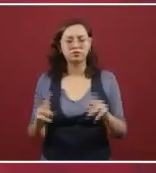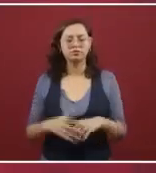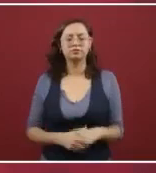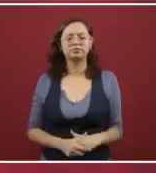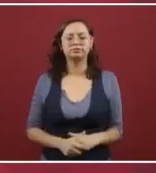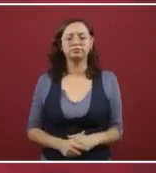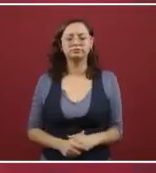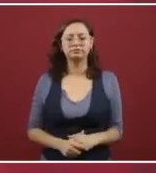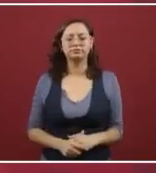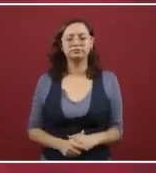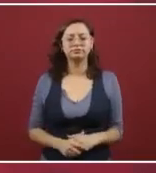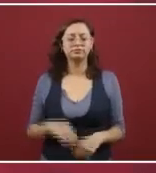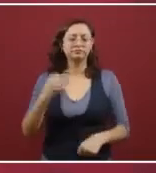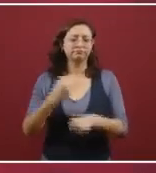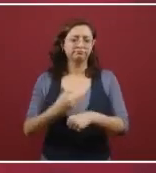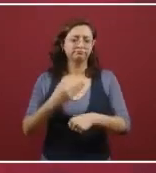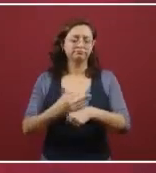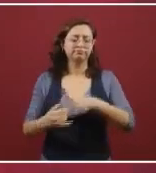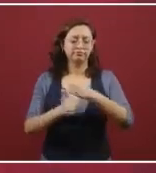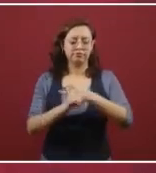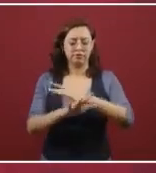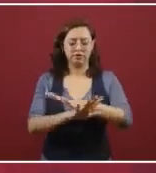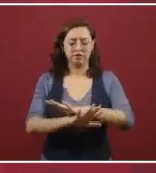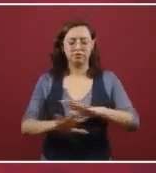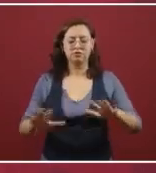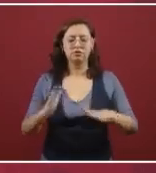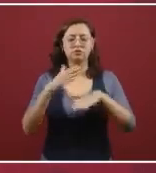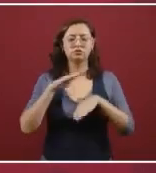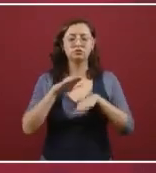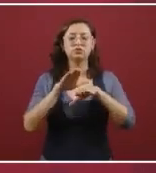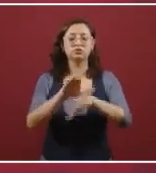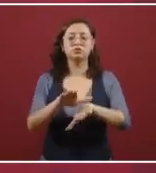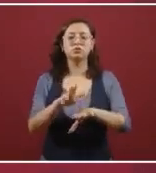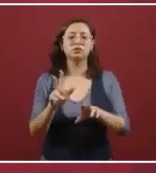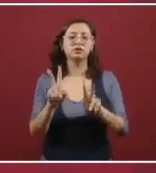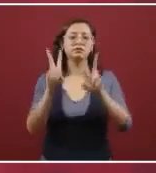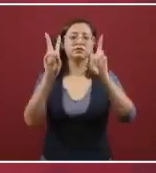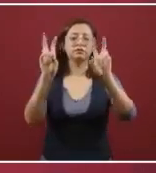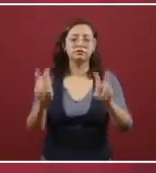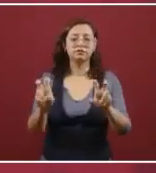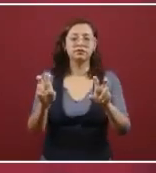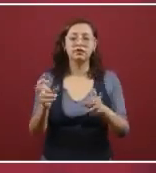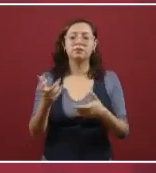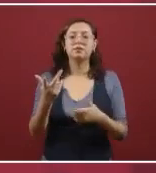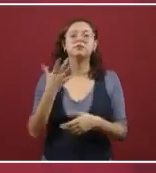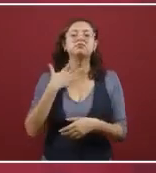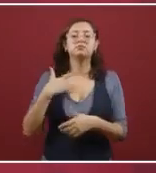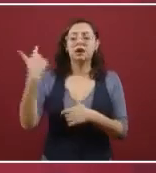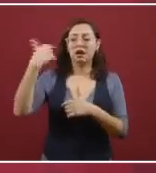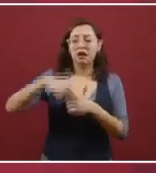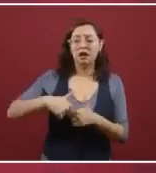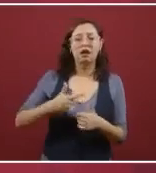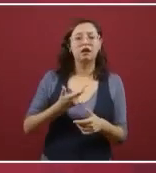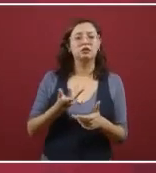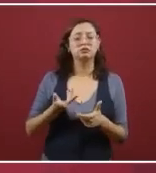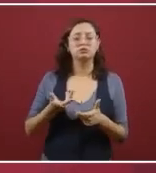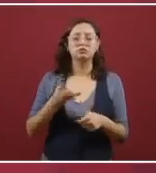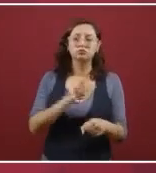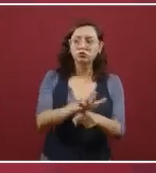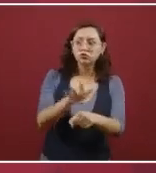compartir información en relación al abasto que guarda de combustibles el